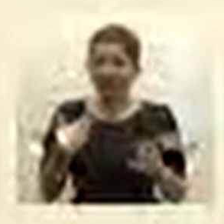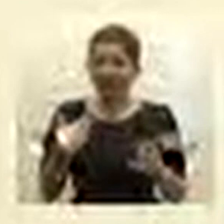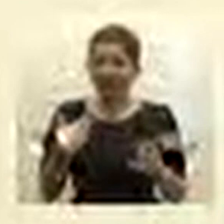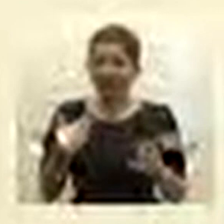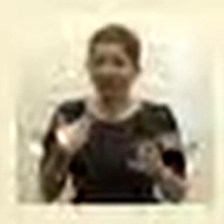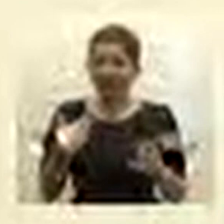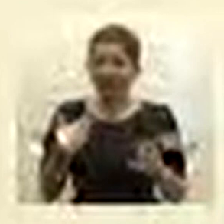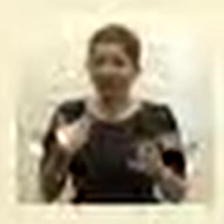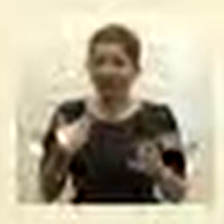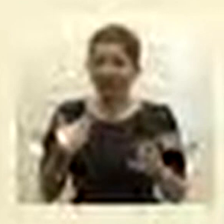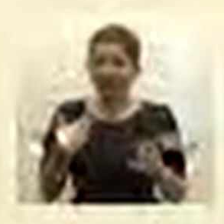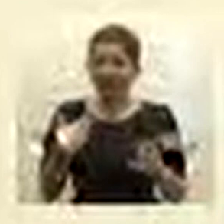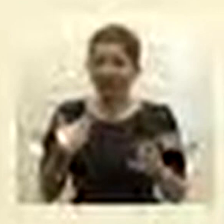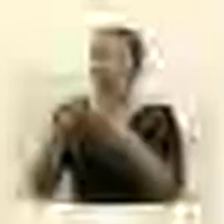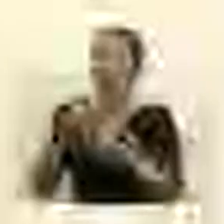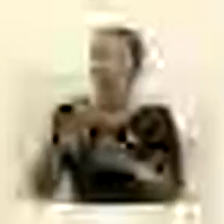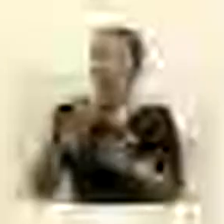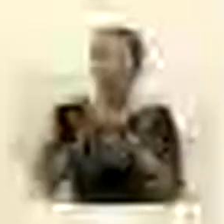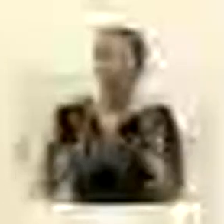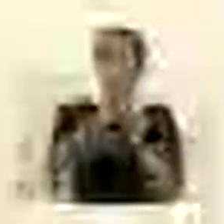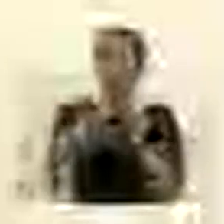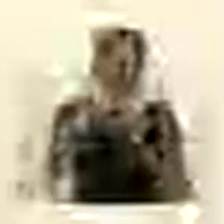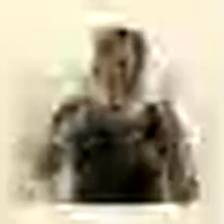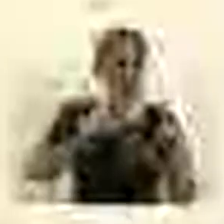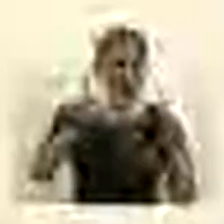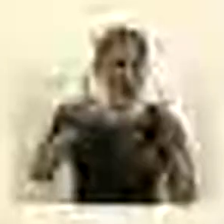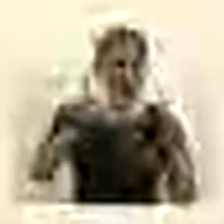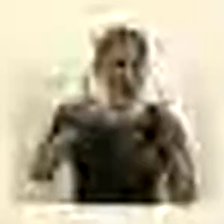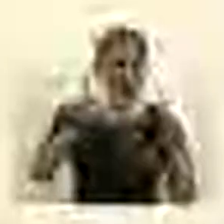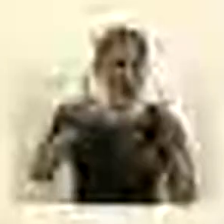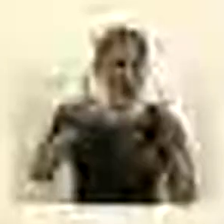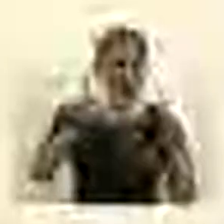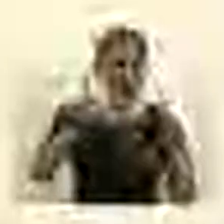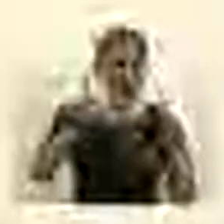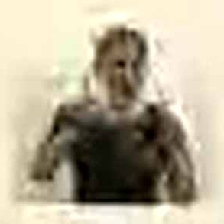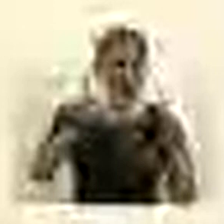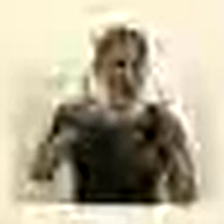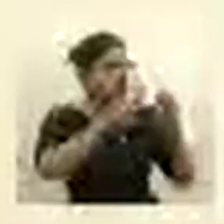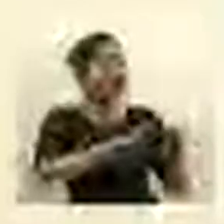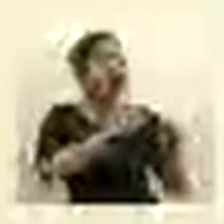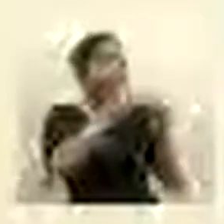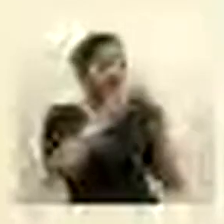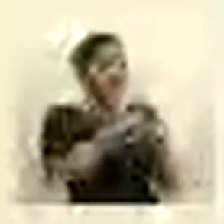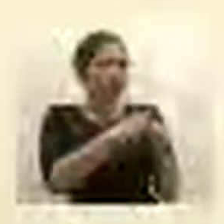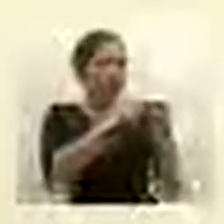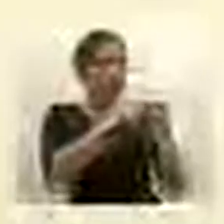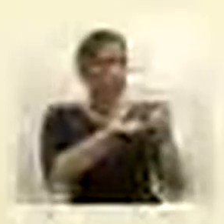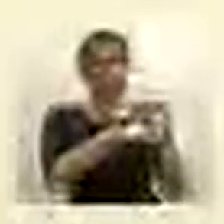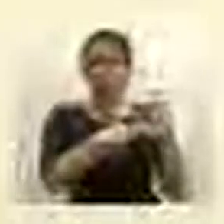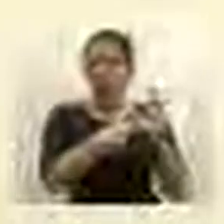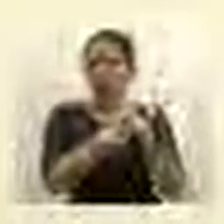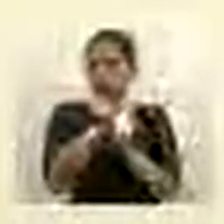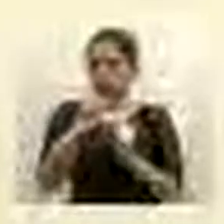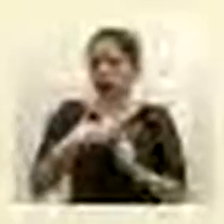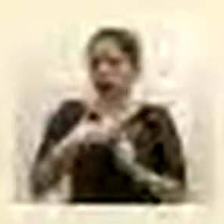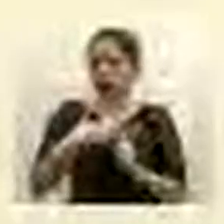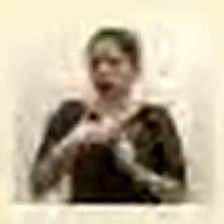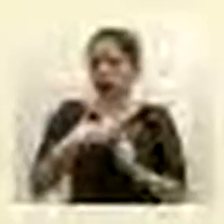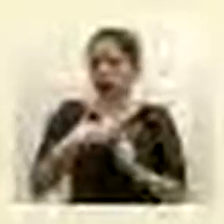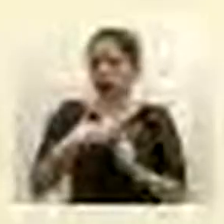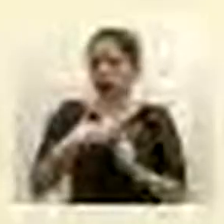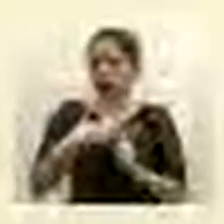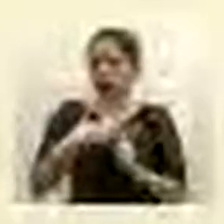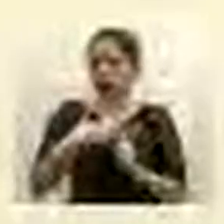hay cierto sector, más bien la mayoría de la población está acatando las medidas y yo todavía lo sigo